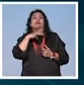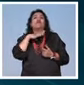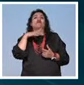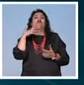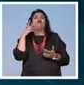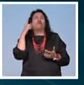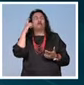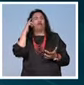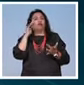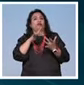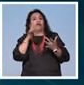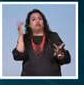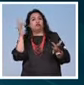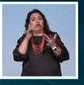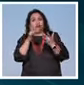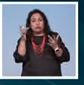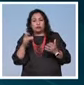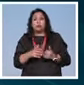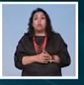caída de líneas eléctricas.